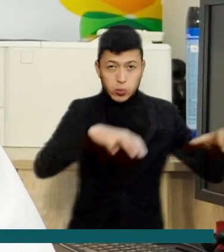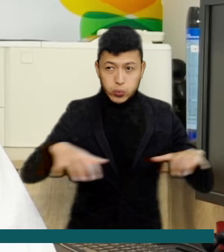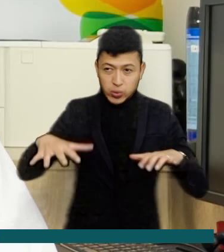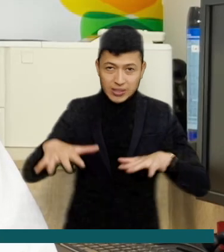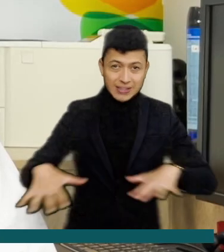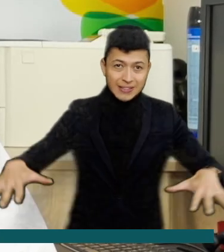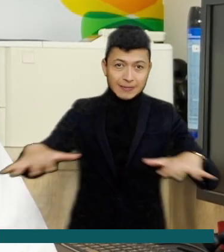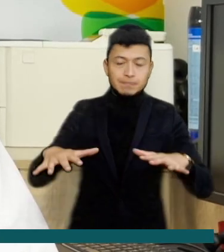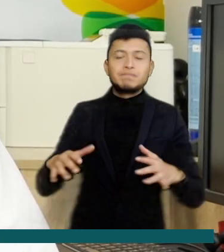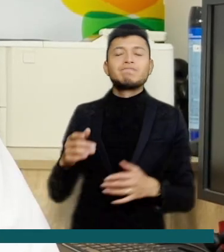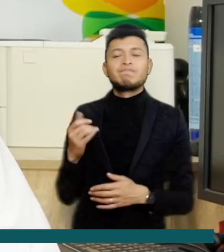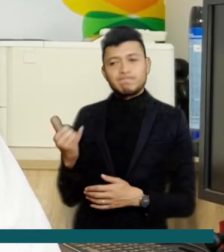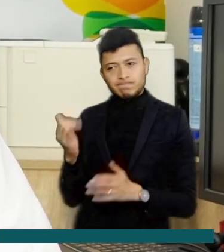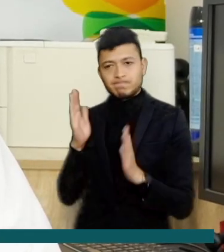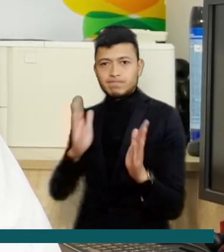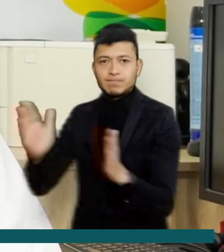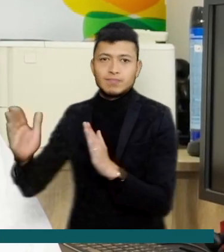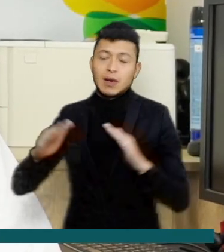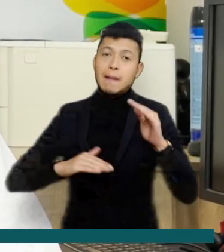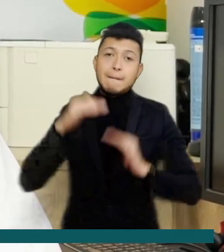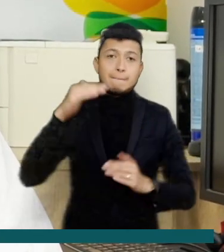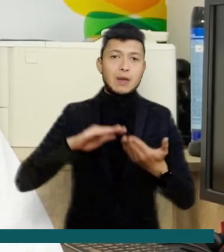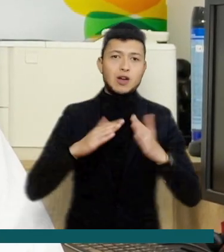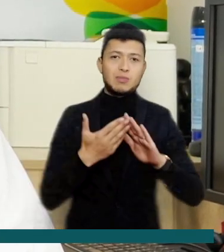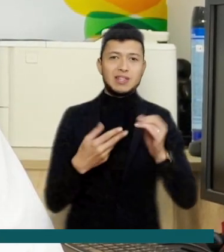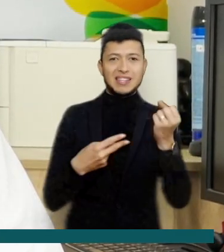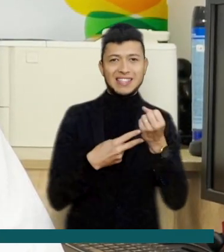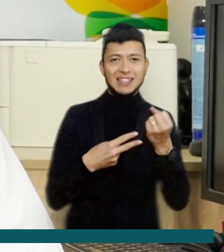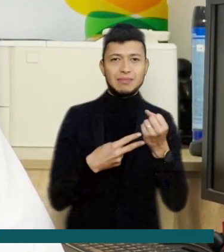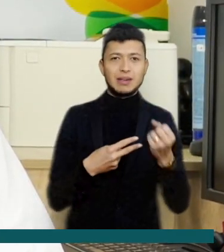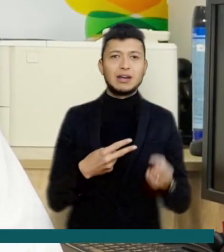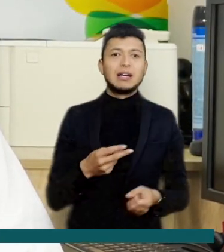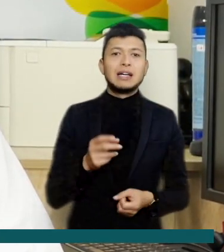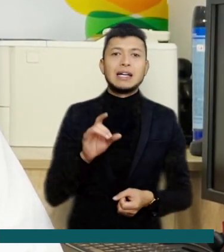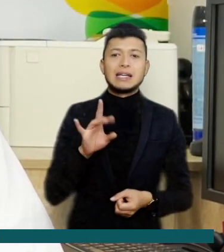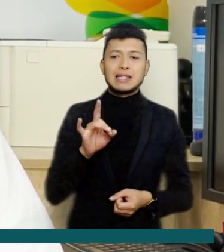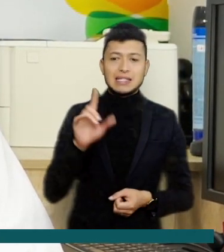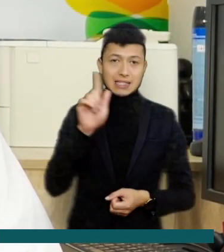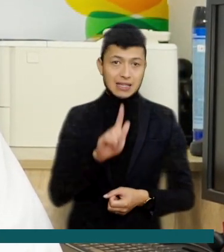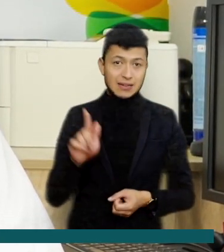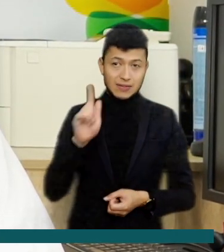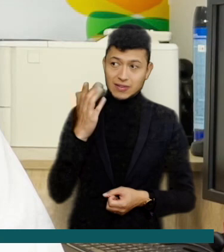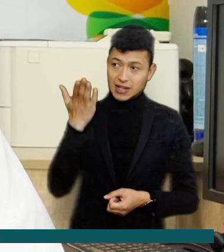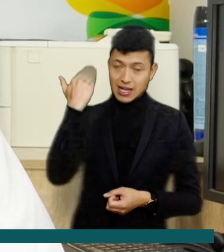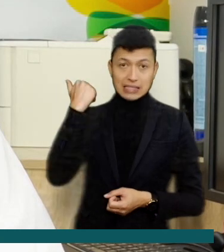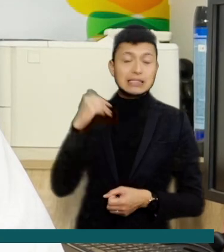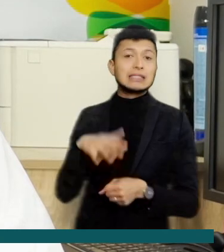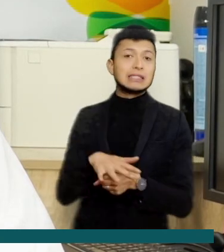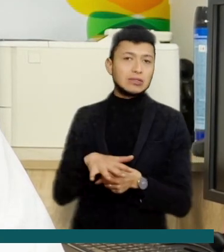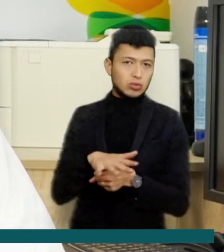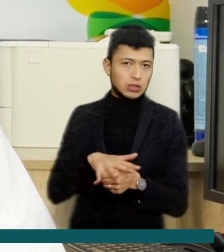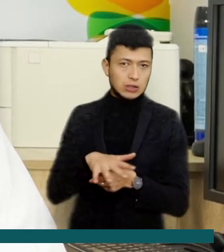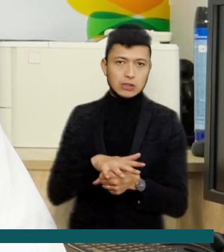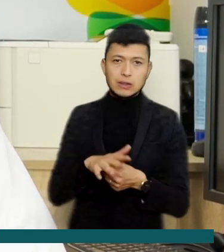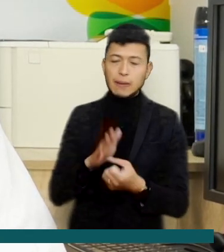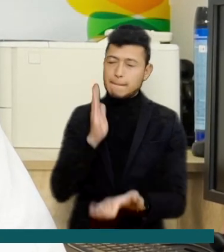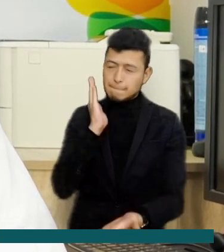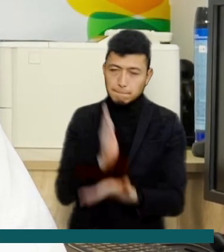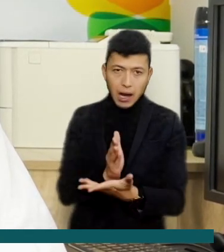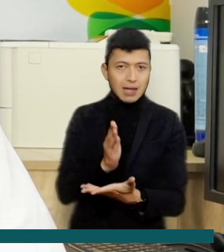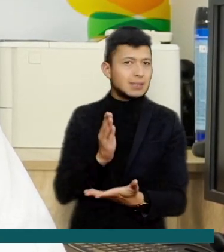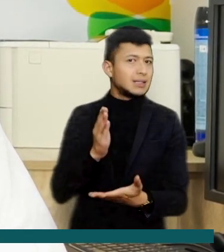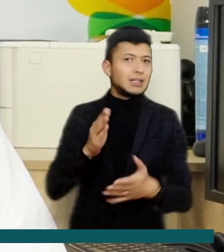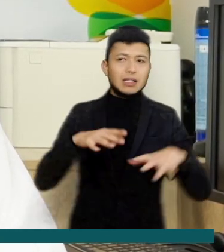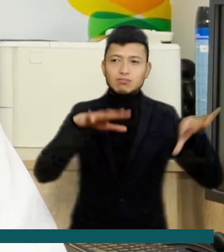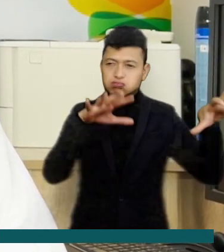especialmente recordándole a la comunidad neivana que el 15 de febrero del presente año se presentó una situación de